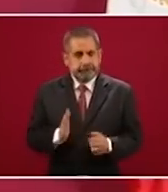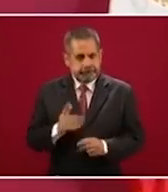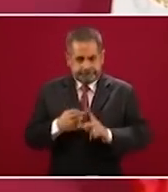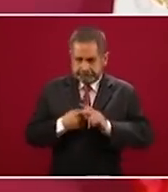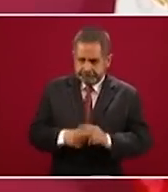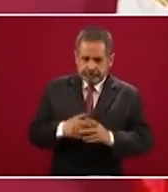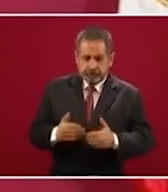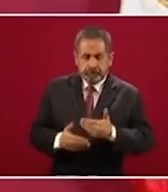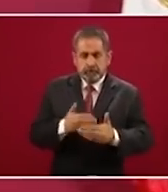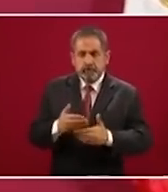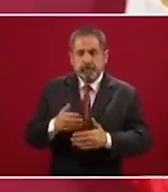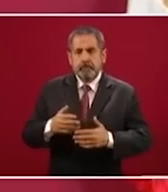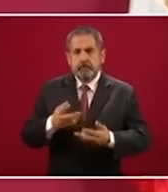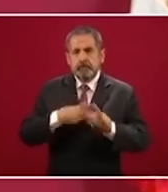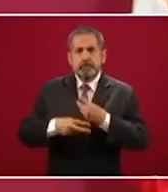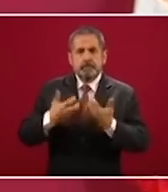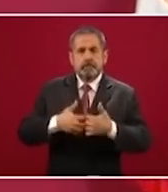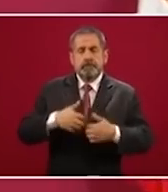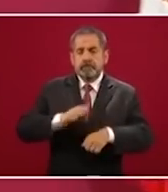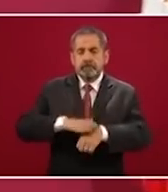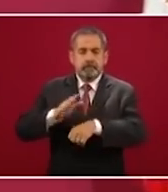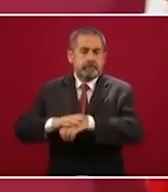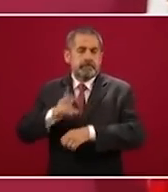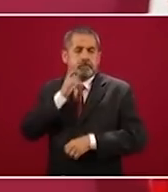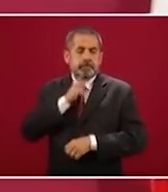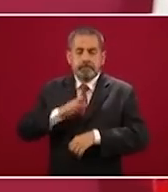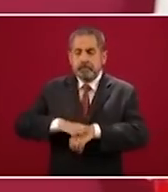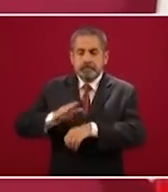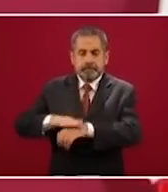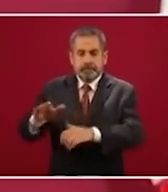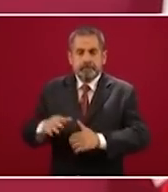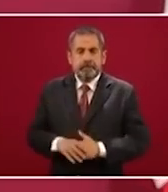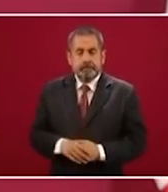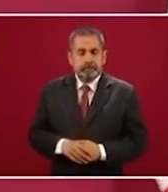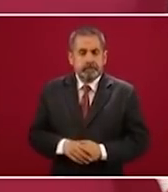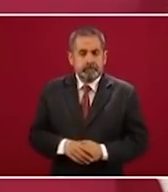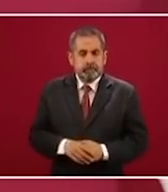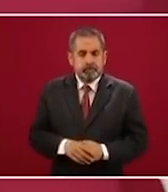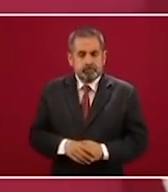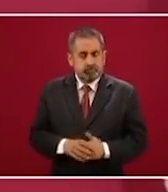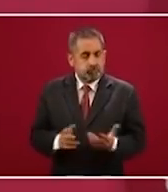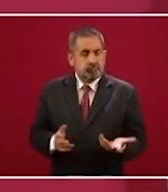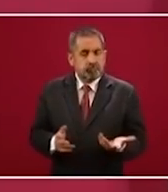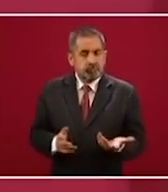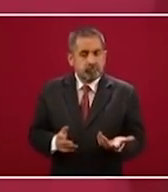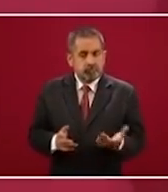empezando a producir más petróleo y lo logramos en